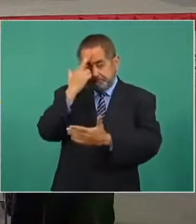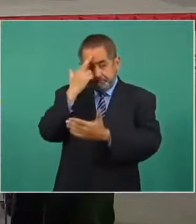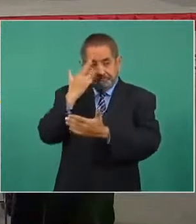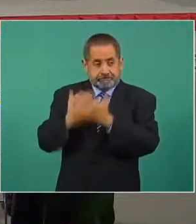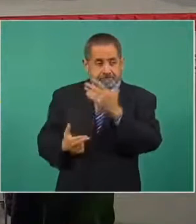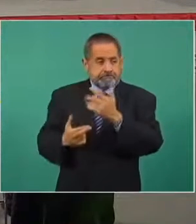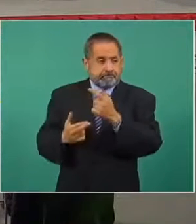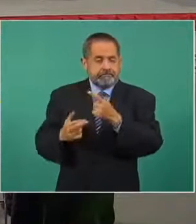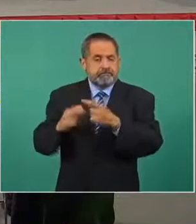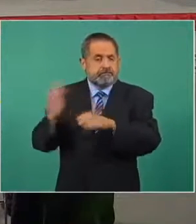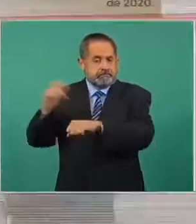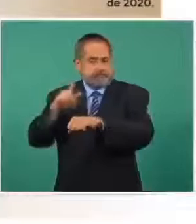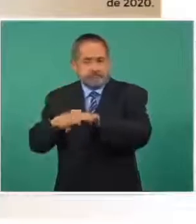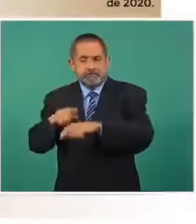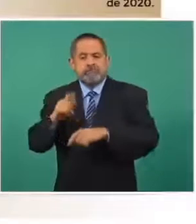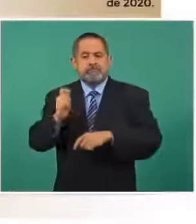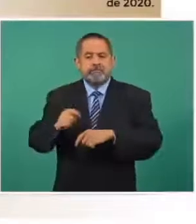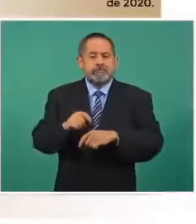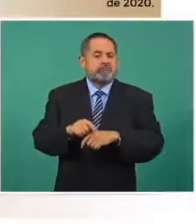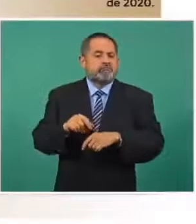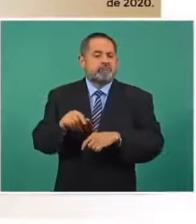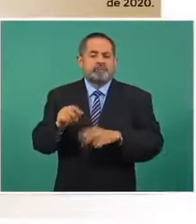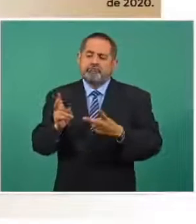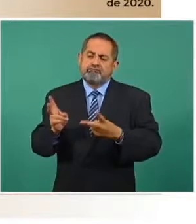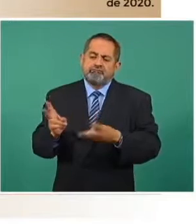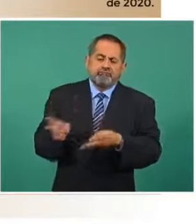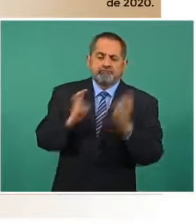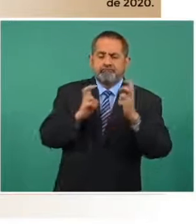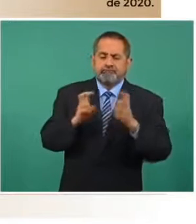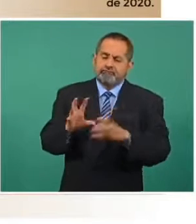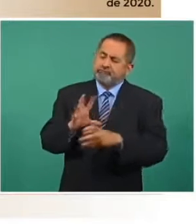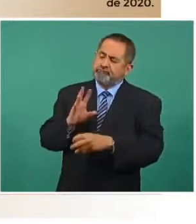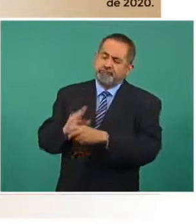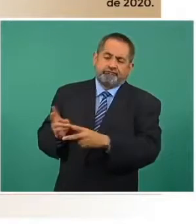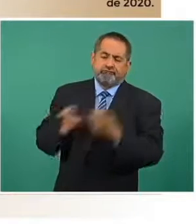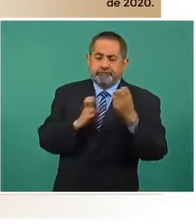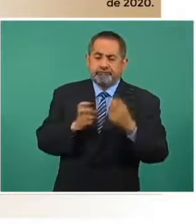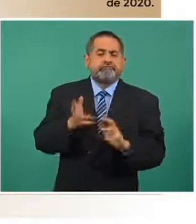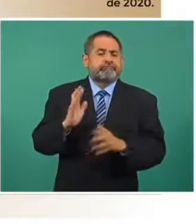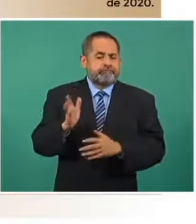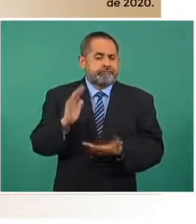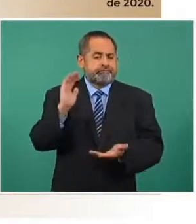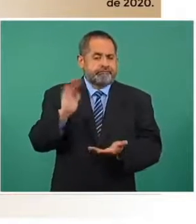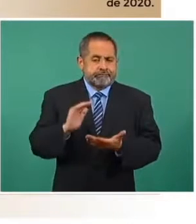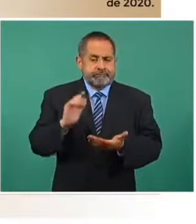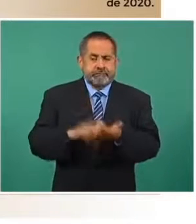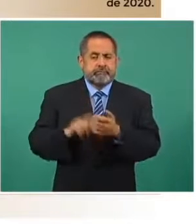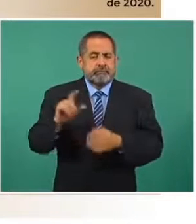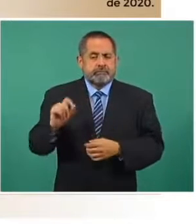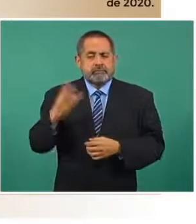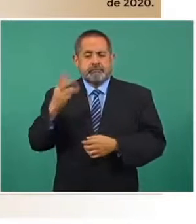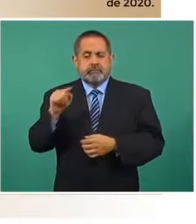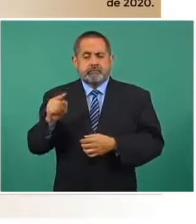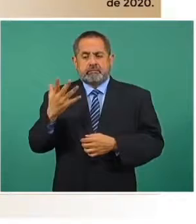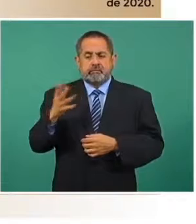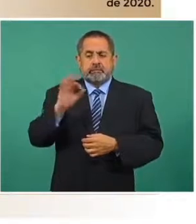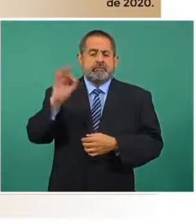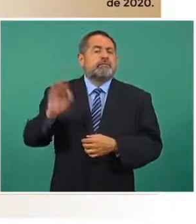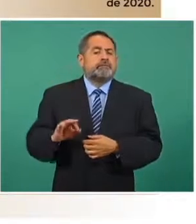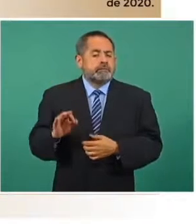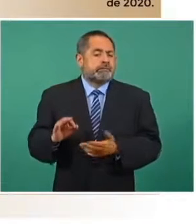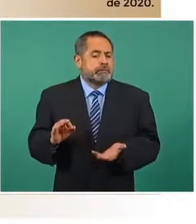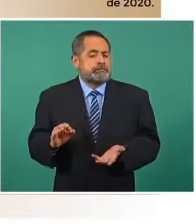también, el robo total en esta administración ha disminuido 23.5 por ciento